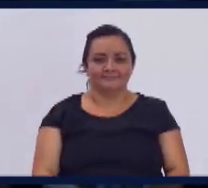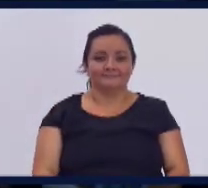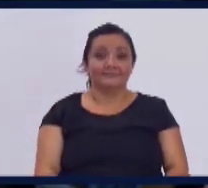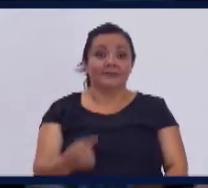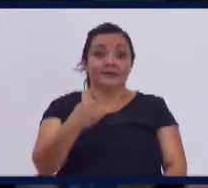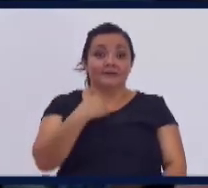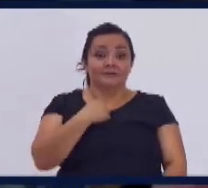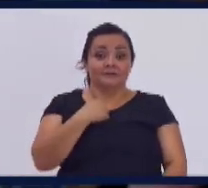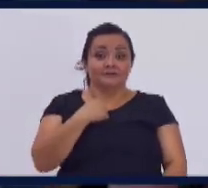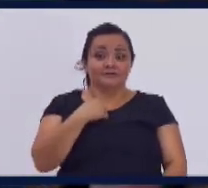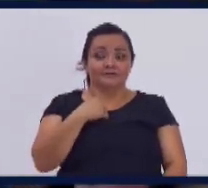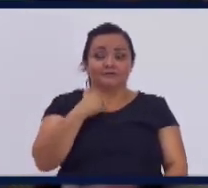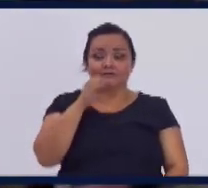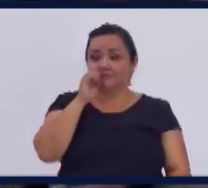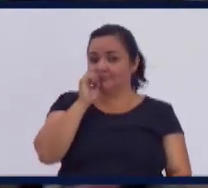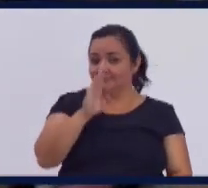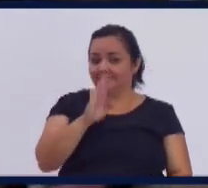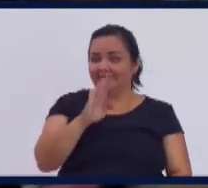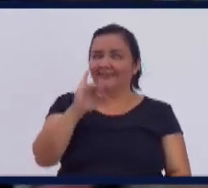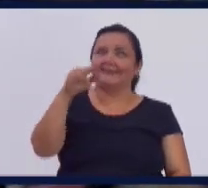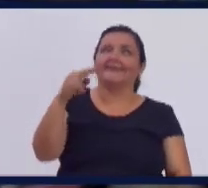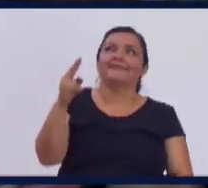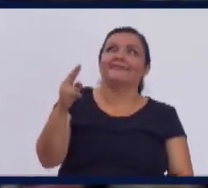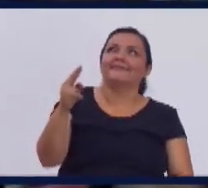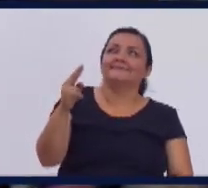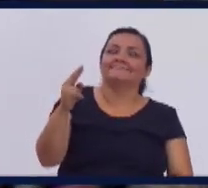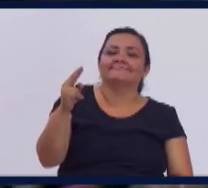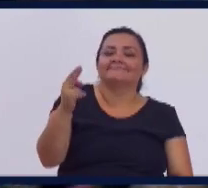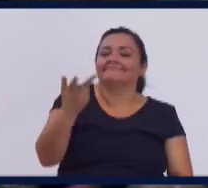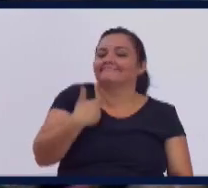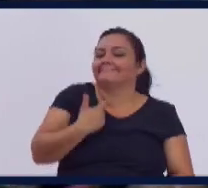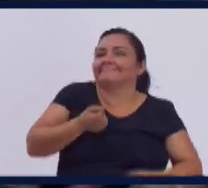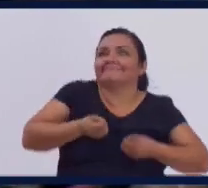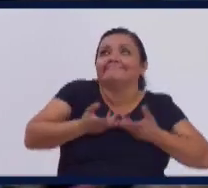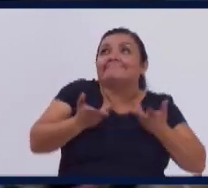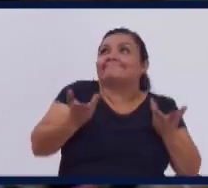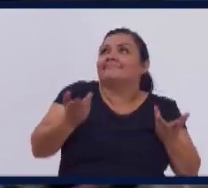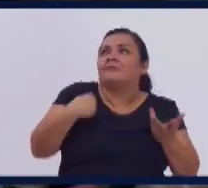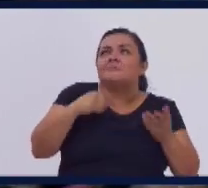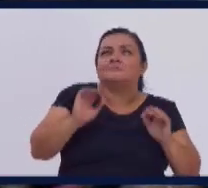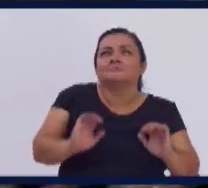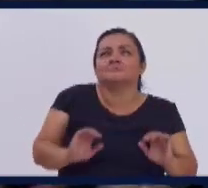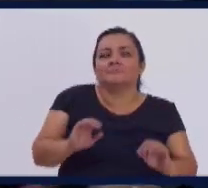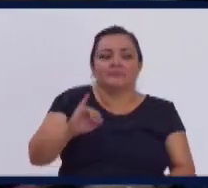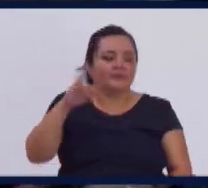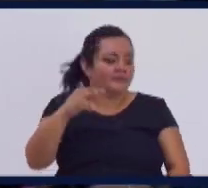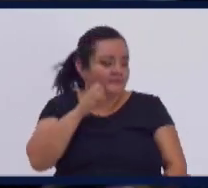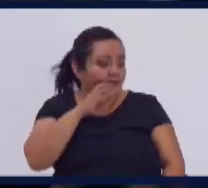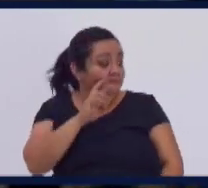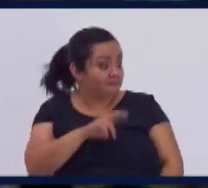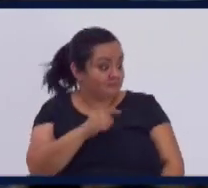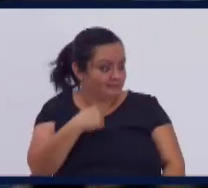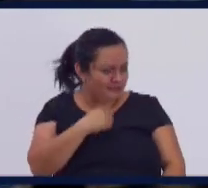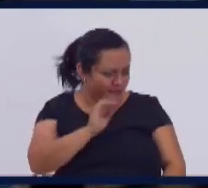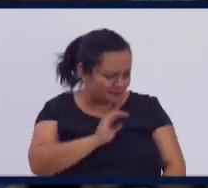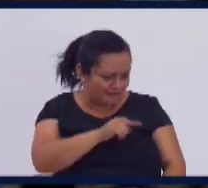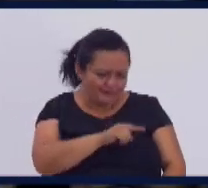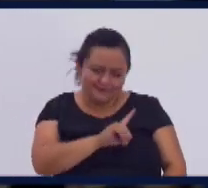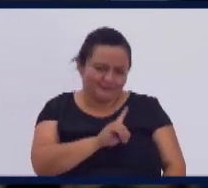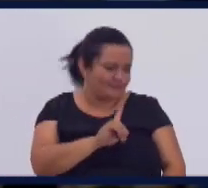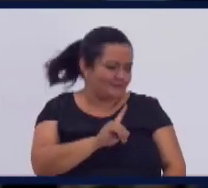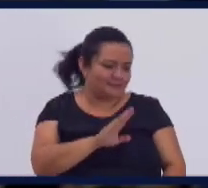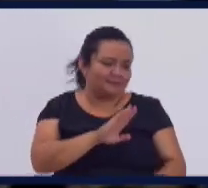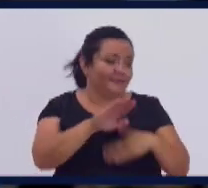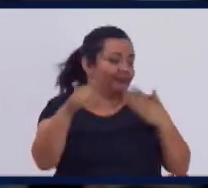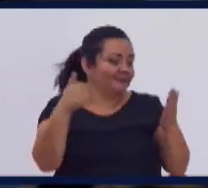yo dije, ah, Señor Jehová, he aquí no sé hablar porque soy niño. Versículo 7, me dijo Jehová, no digas soy un niño,